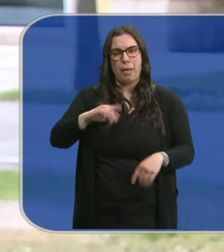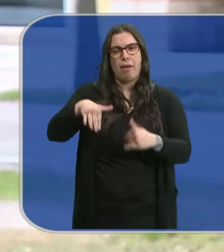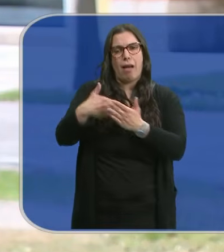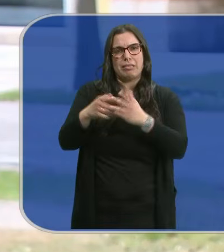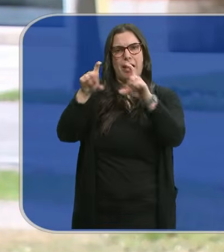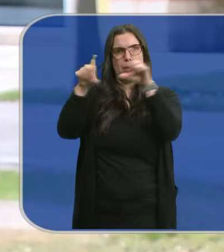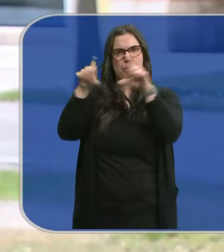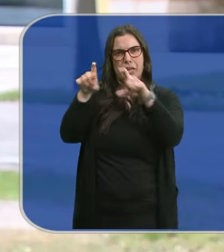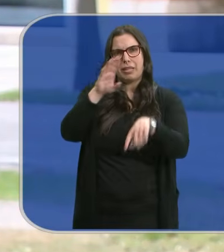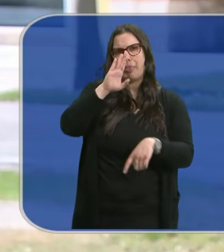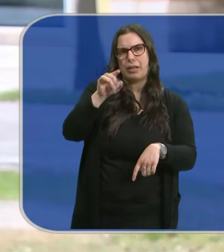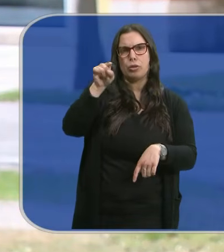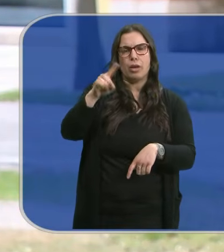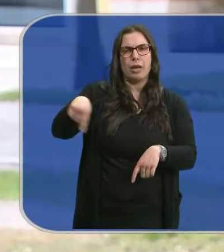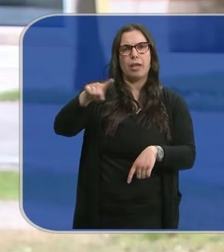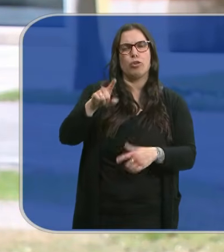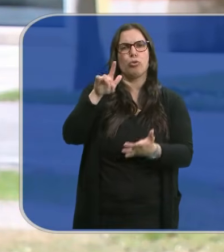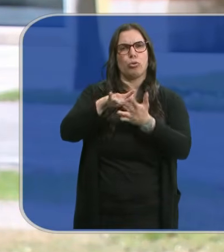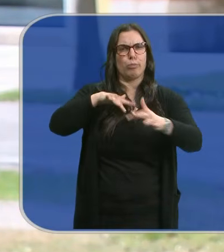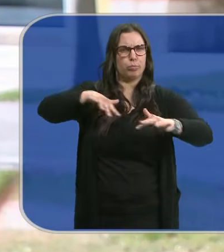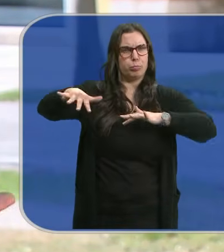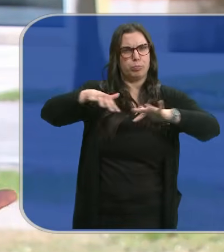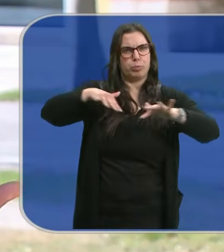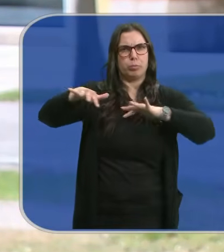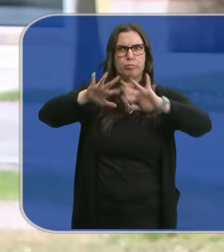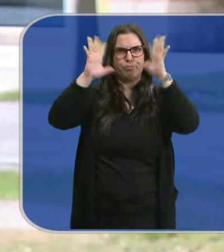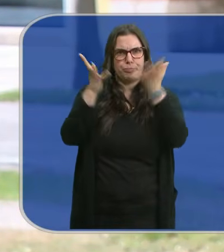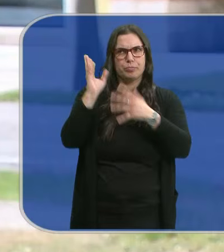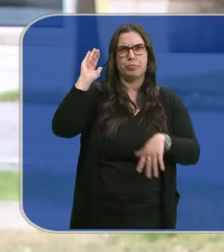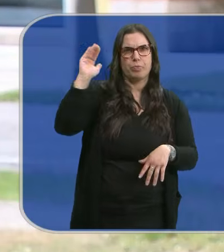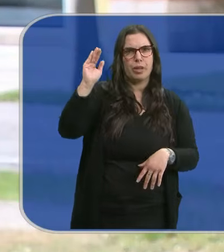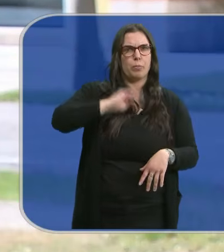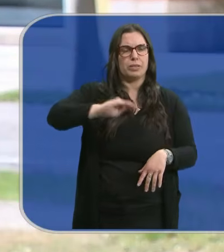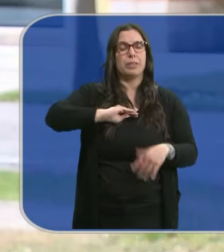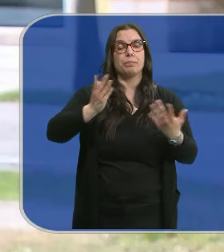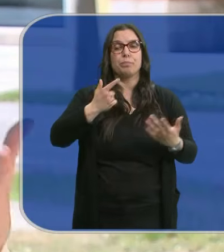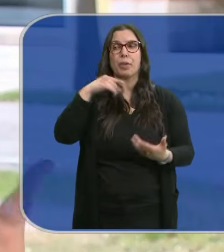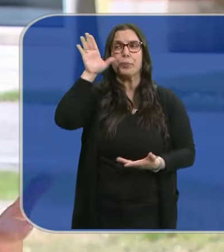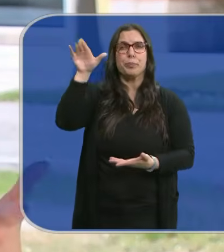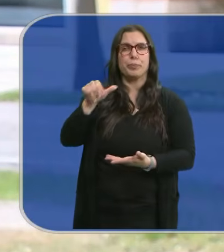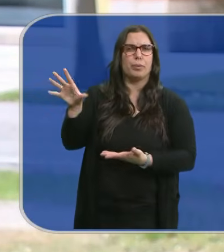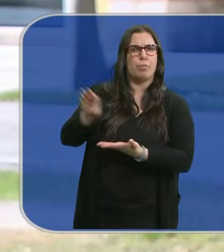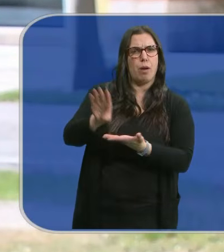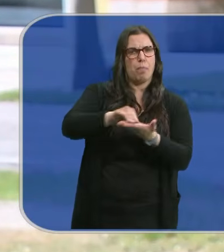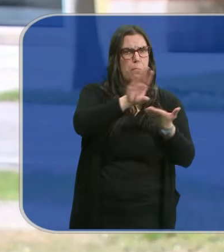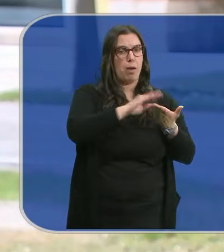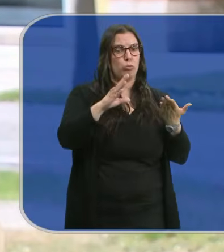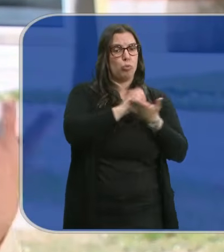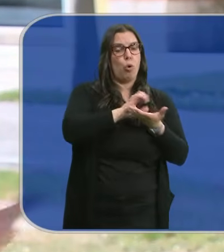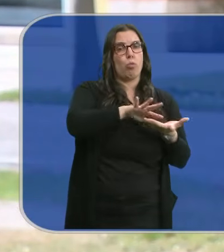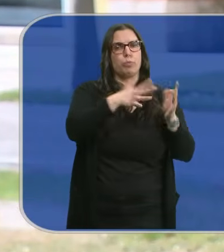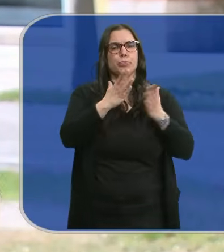propias empresas que tienen un alto grado de actividad internacional. Dicen que han escuchado sus demandas y que